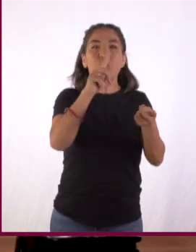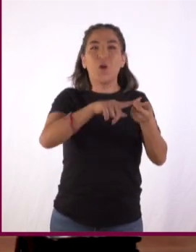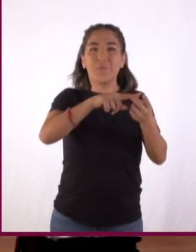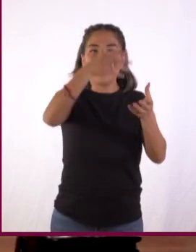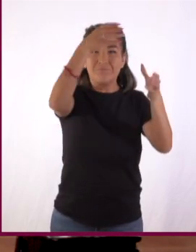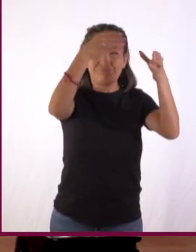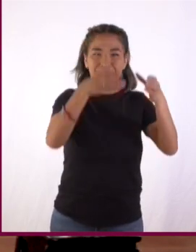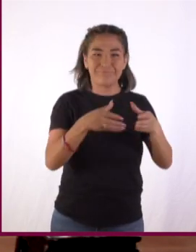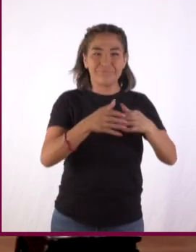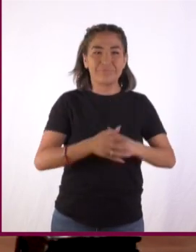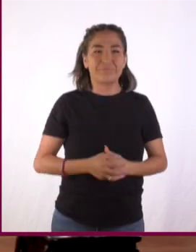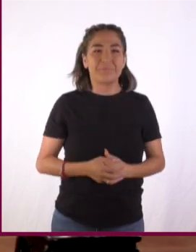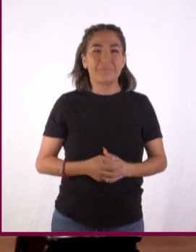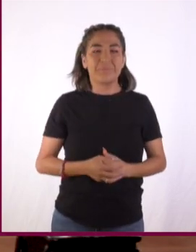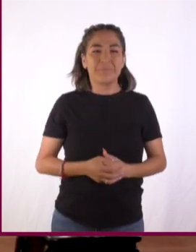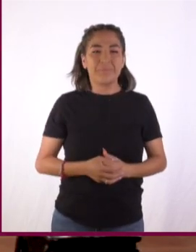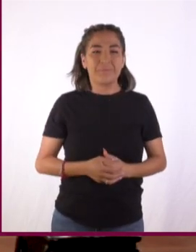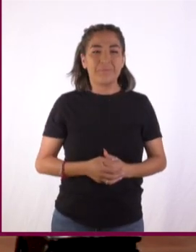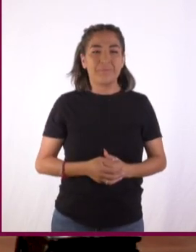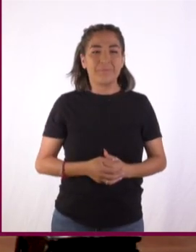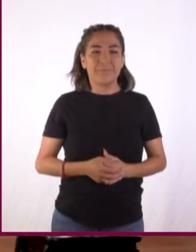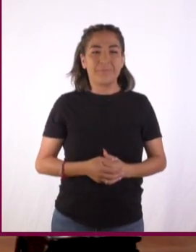cubeta.